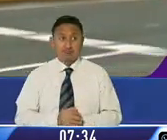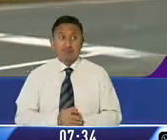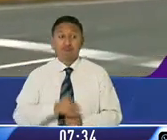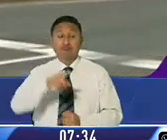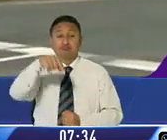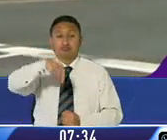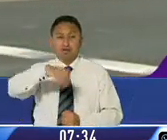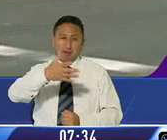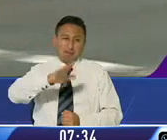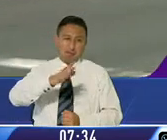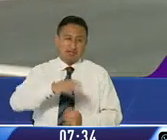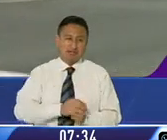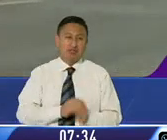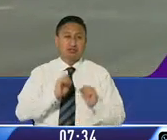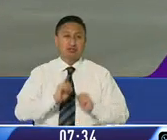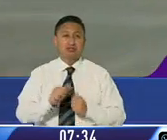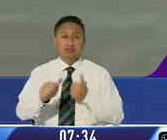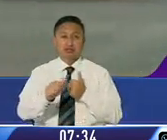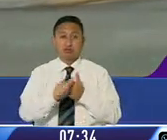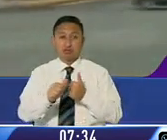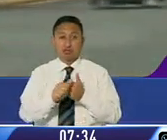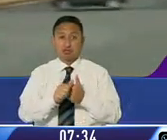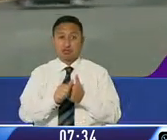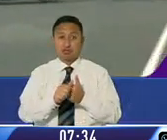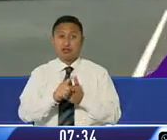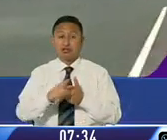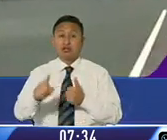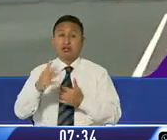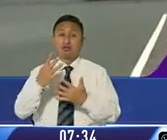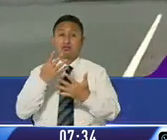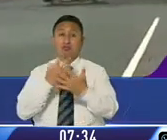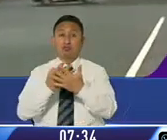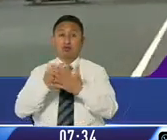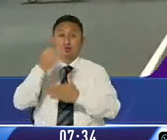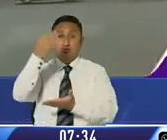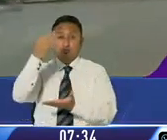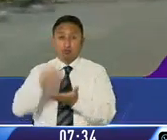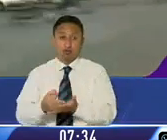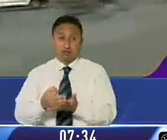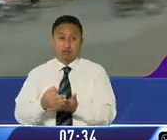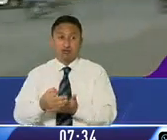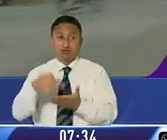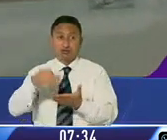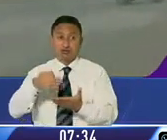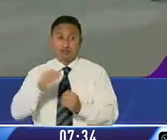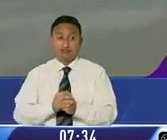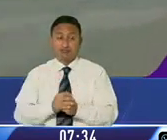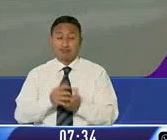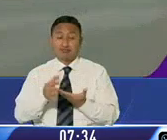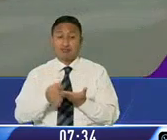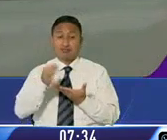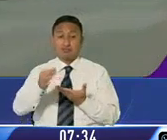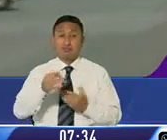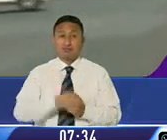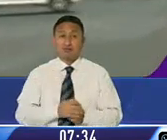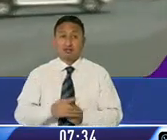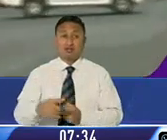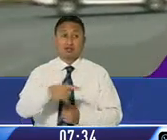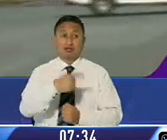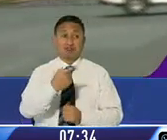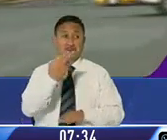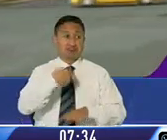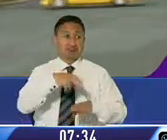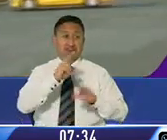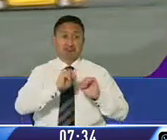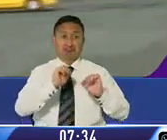se ubiquen un poco, estamos a pocos metros de la cárcel de Cotopaxi, aquí en el cantón Saquisilí, total normalidad